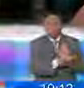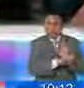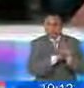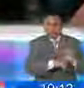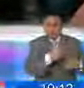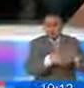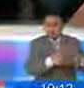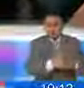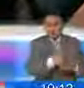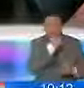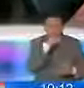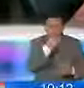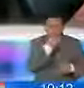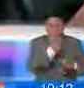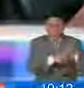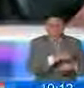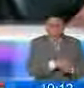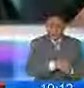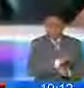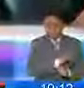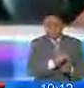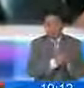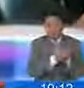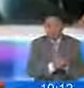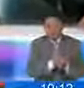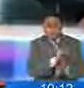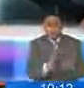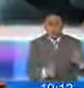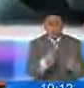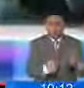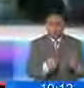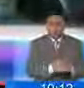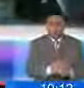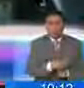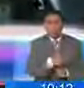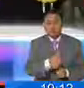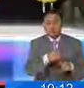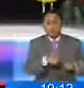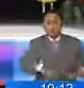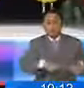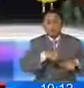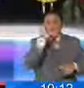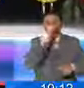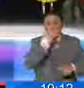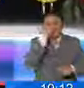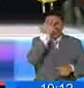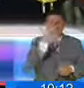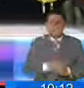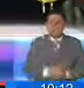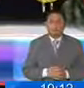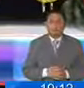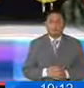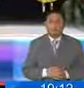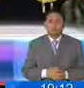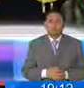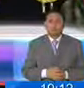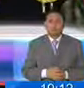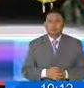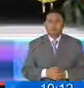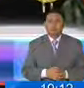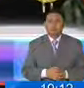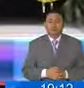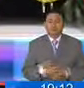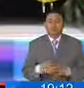enviar la droga, sea por tierra o agua, a otro punto de la provincia de Esmeraldas. Se entiende que esta droga es